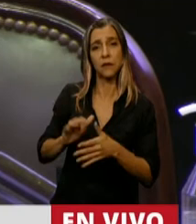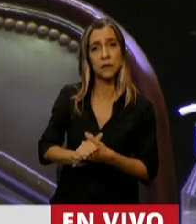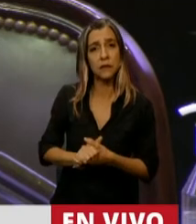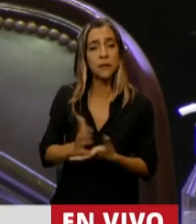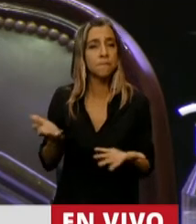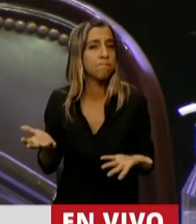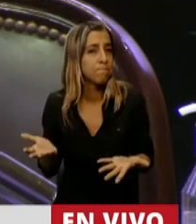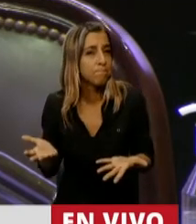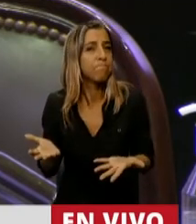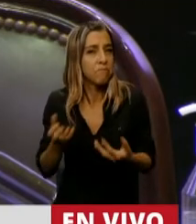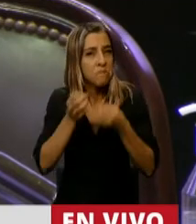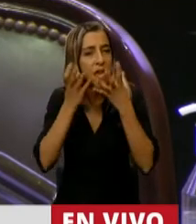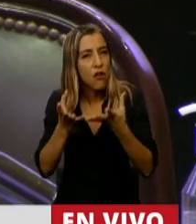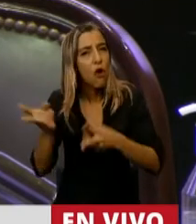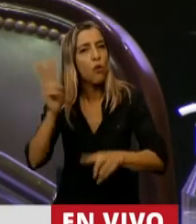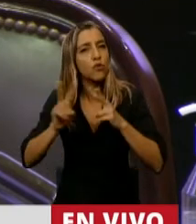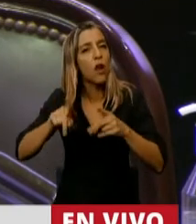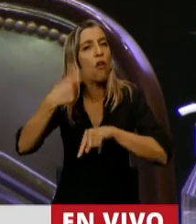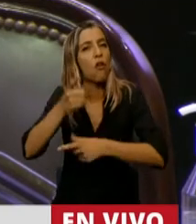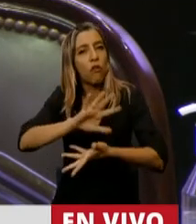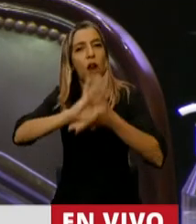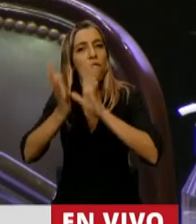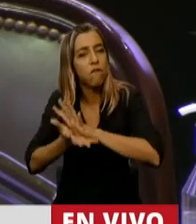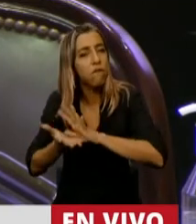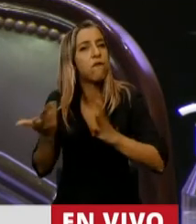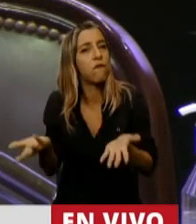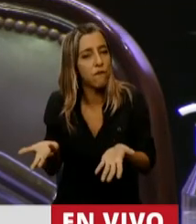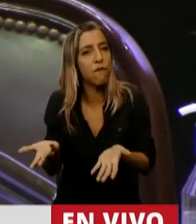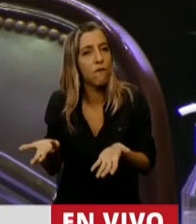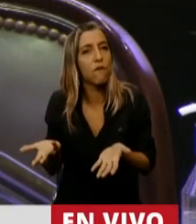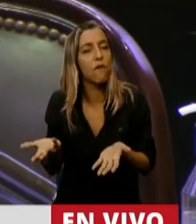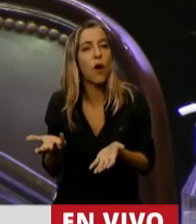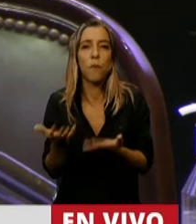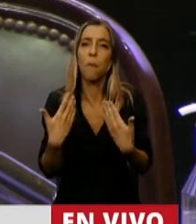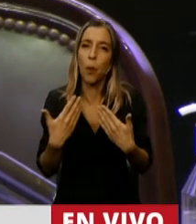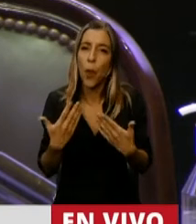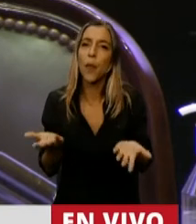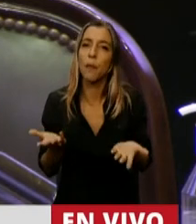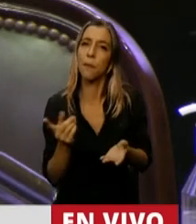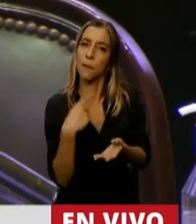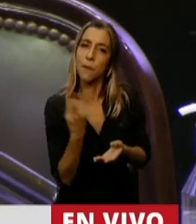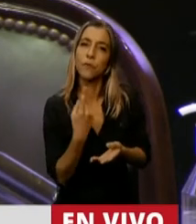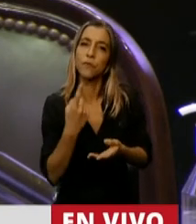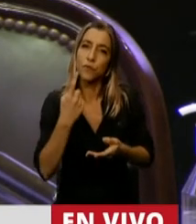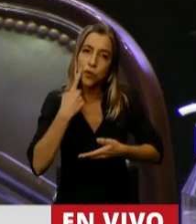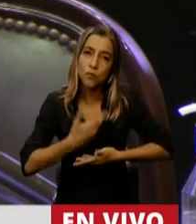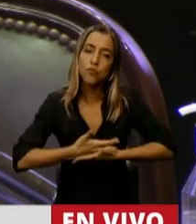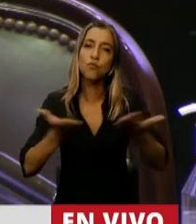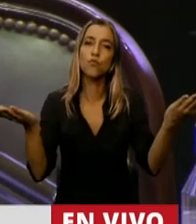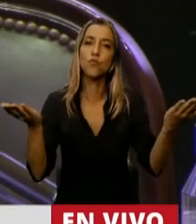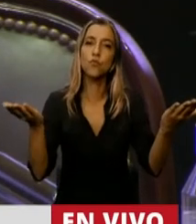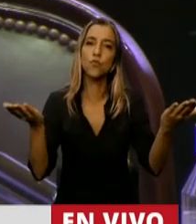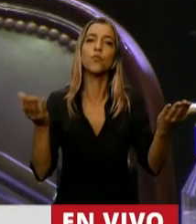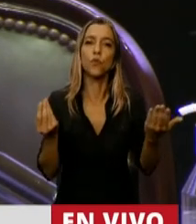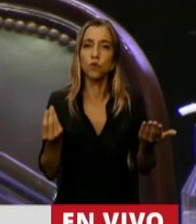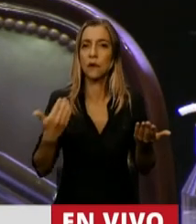que está llevando adelante como medidas, se pueden también mandar mensajes importantes para que la